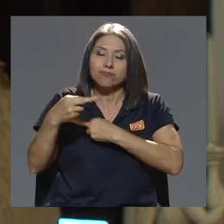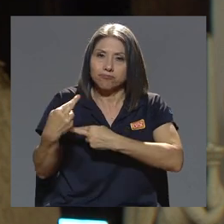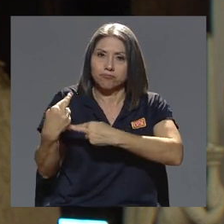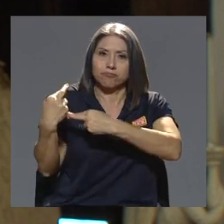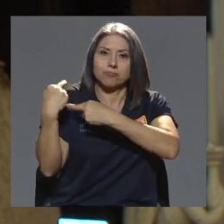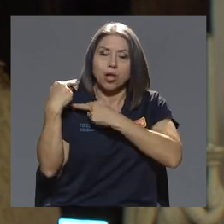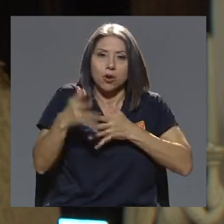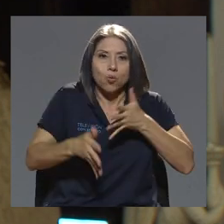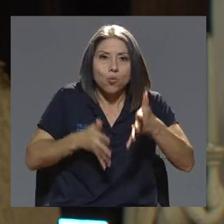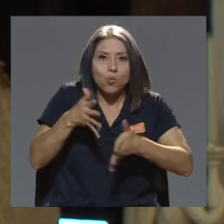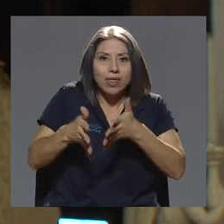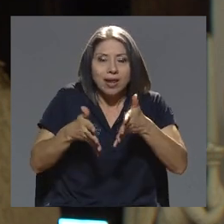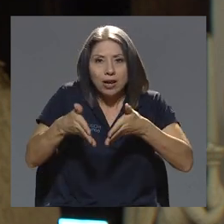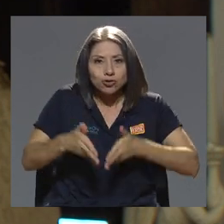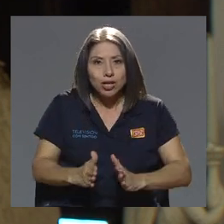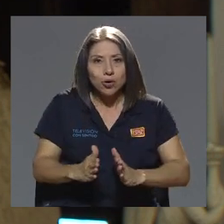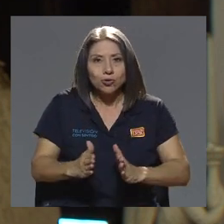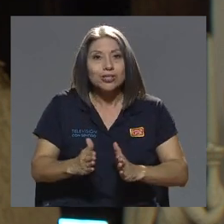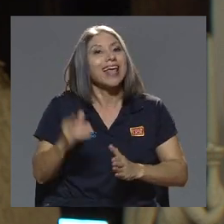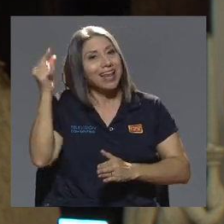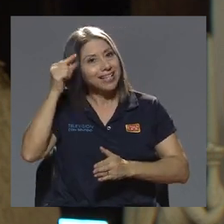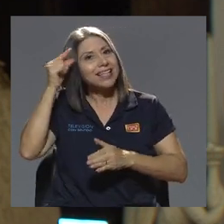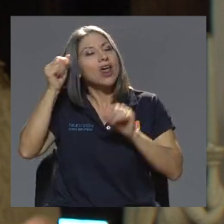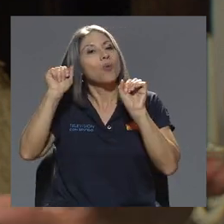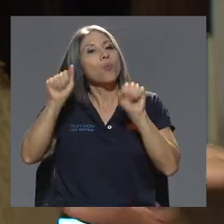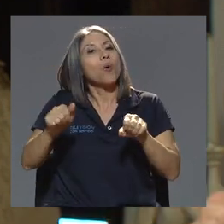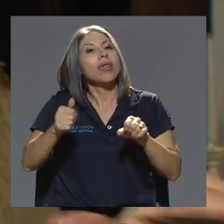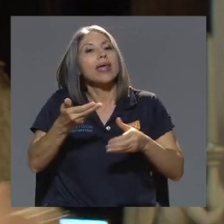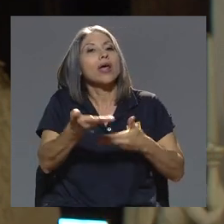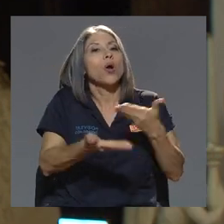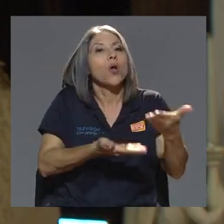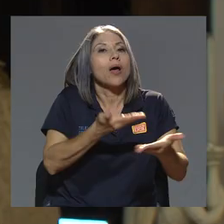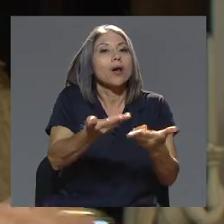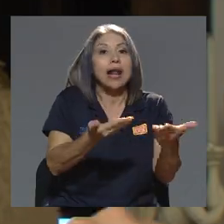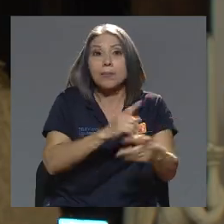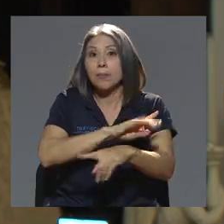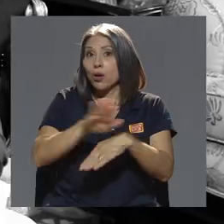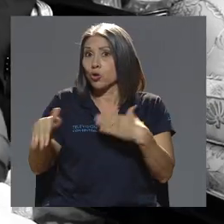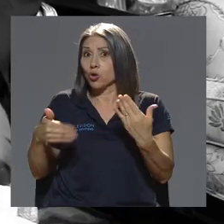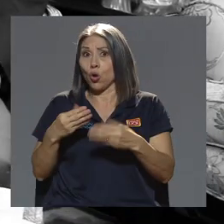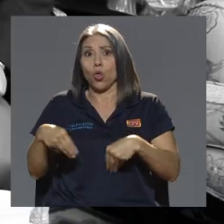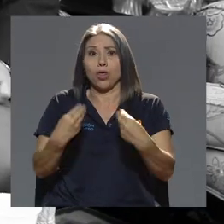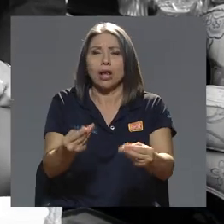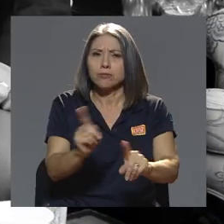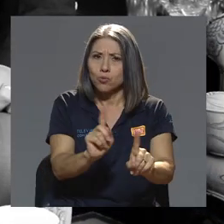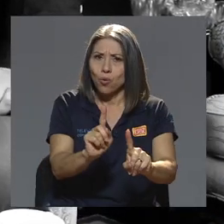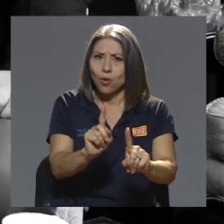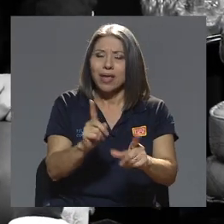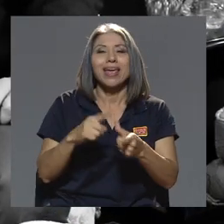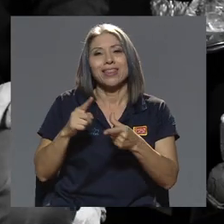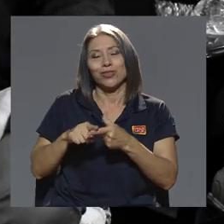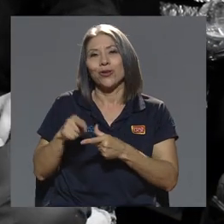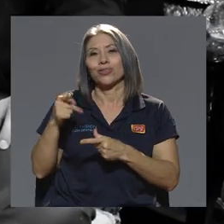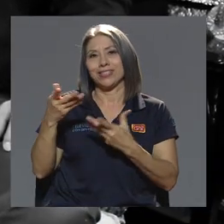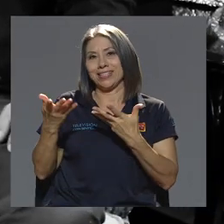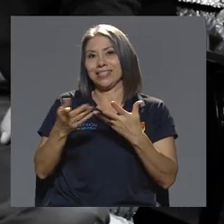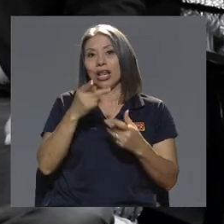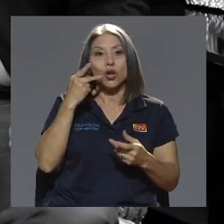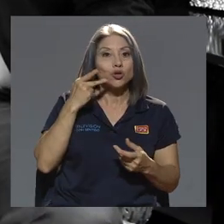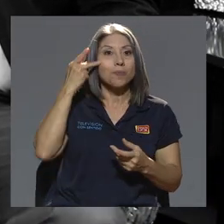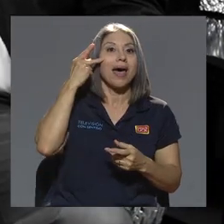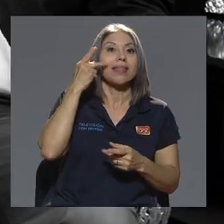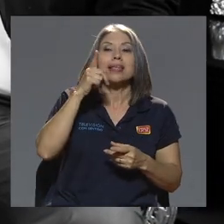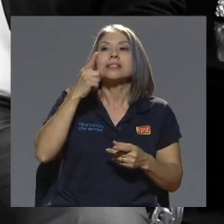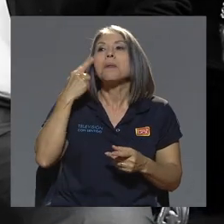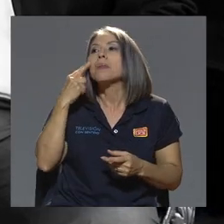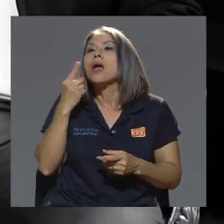todo. Entonces, los padres le pagaban a la mamá, ellas se arreglaban en cuánto cobraban. Y como había más o menos